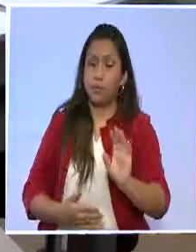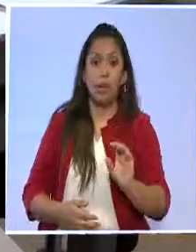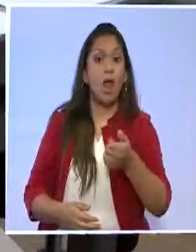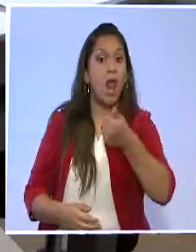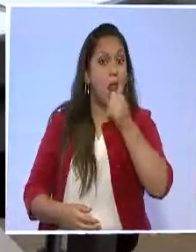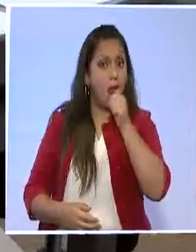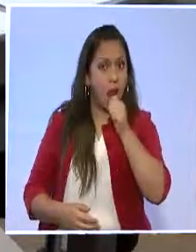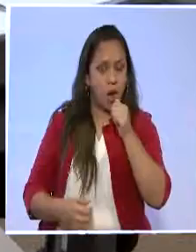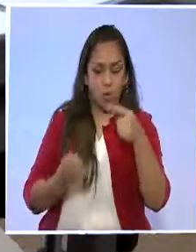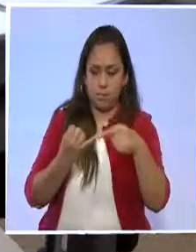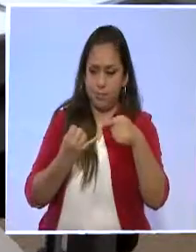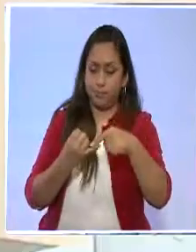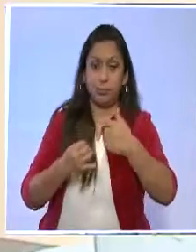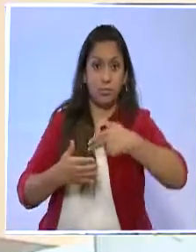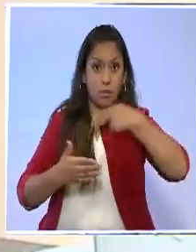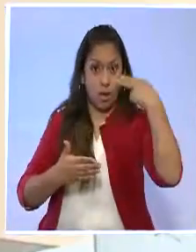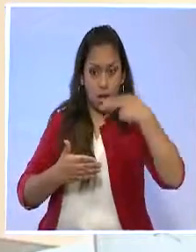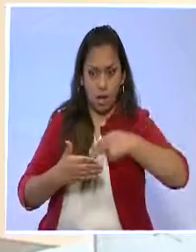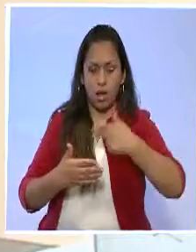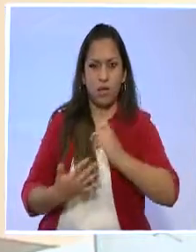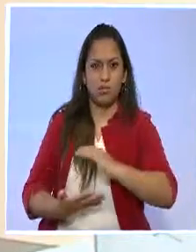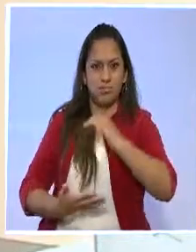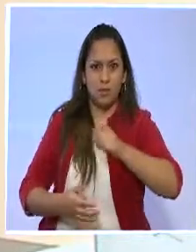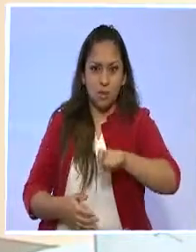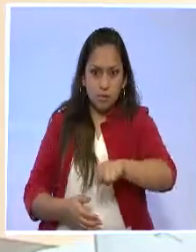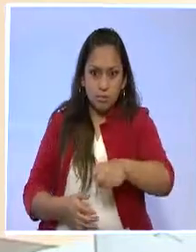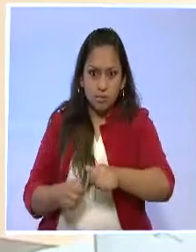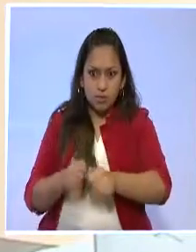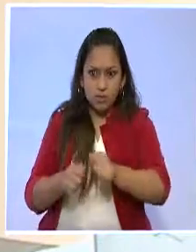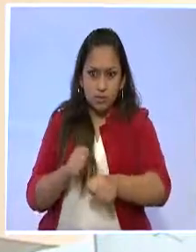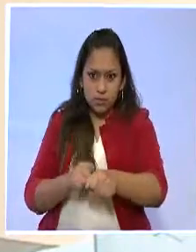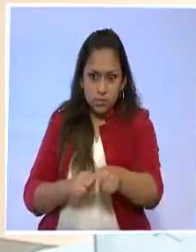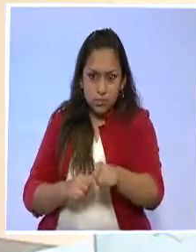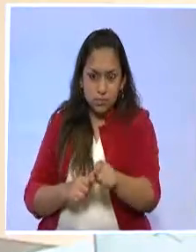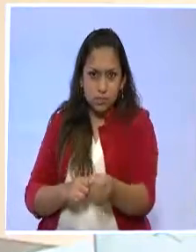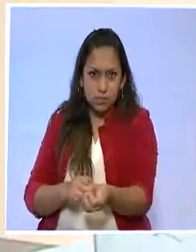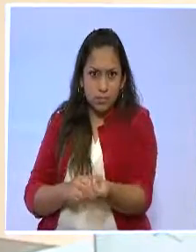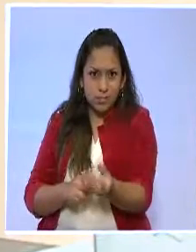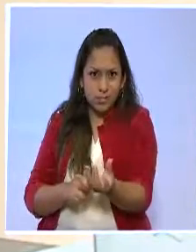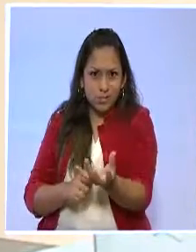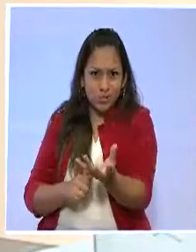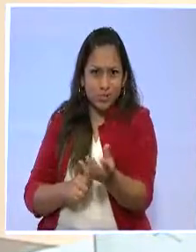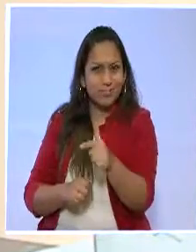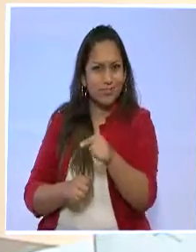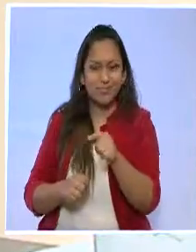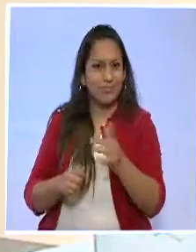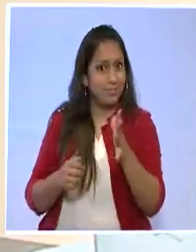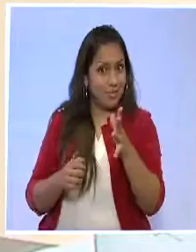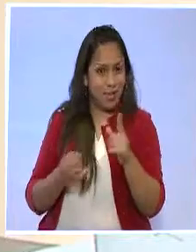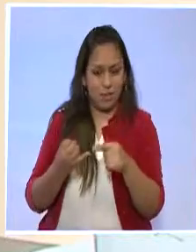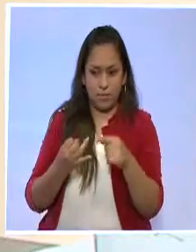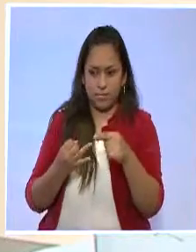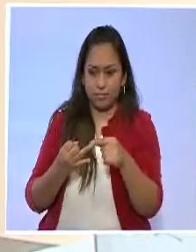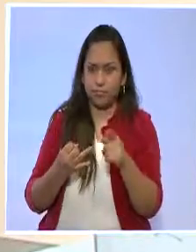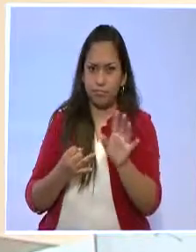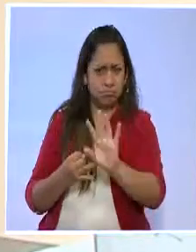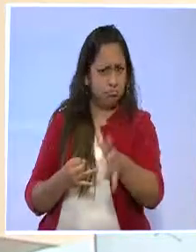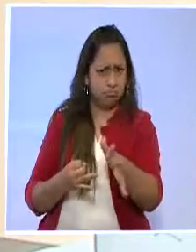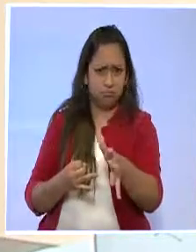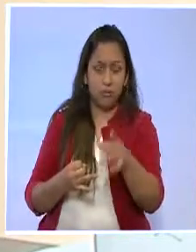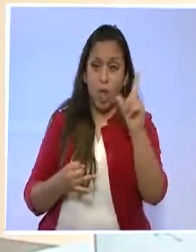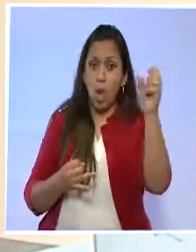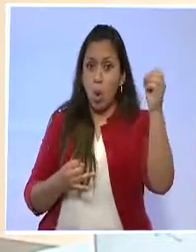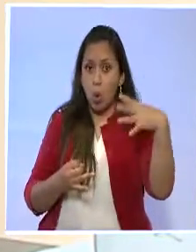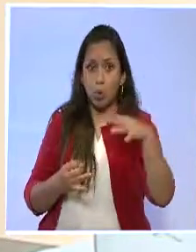a tomar el gas no podemos tomar la luz porque es un bien para todos pero si vamos a tomar al cigarrillo quien forme que